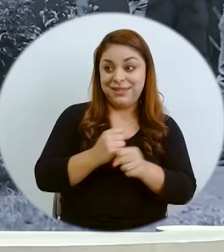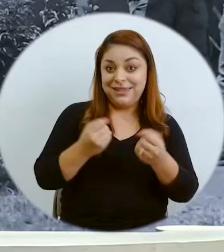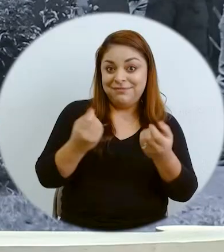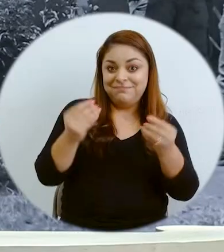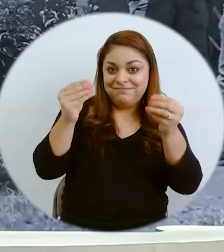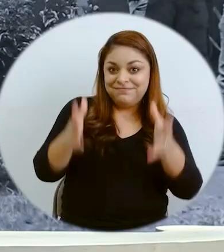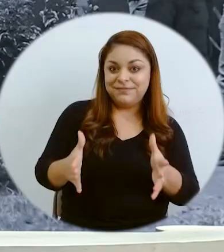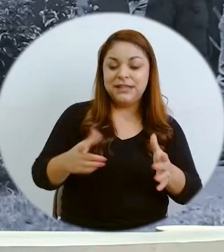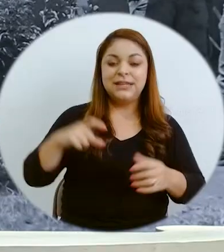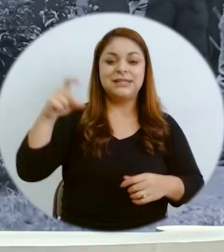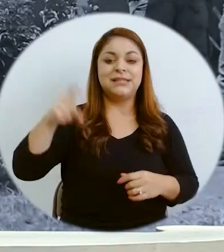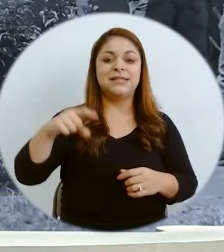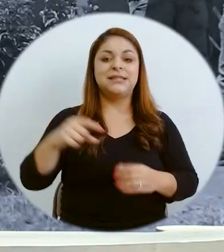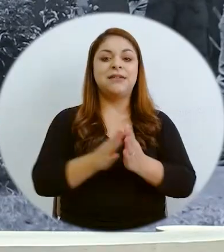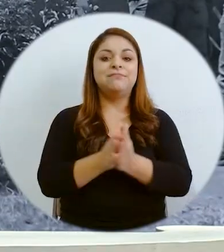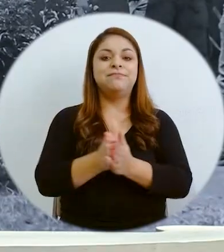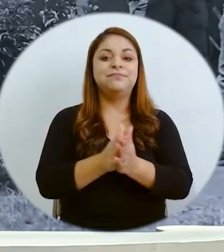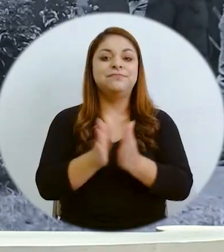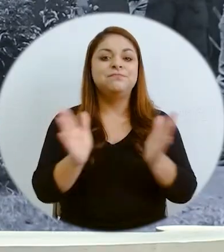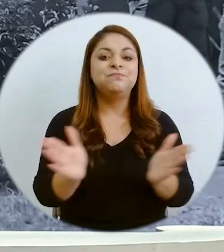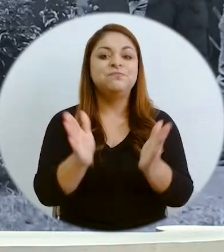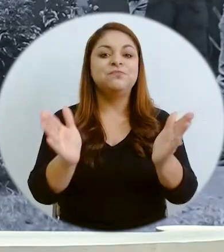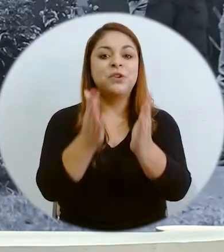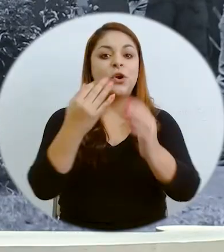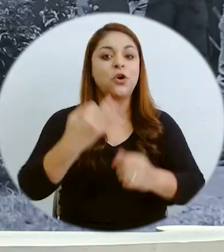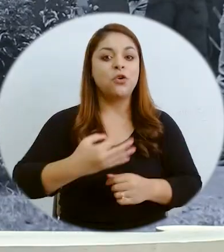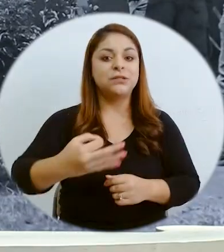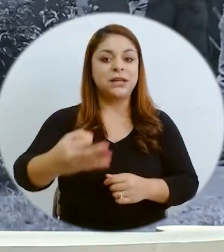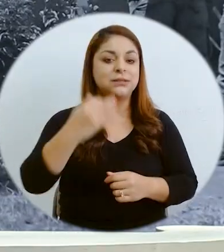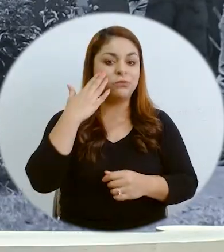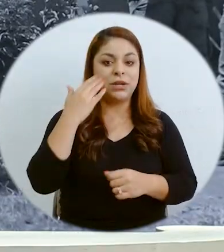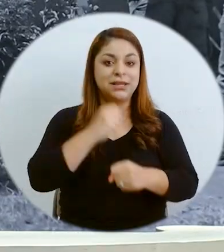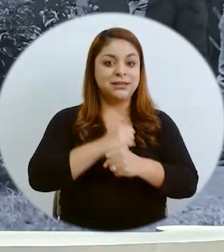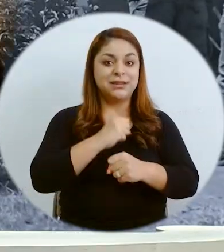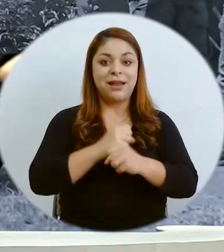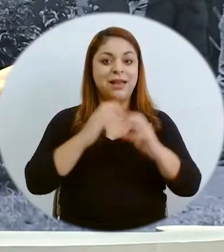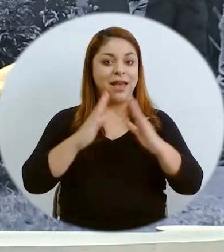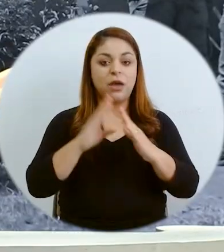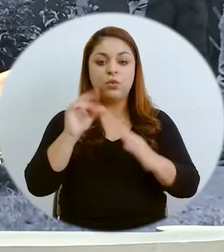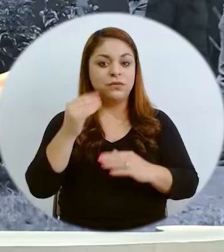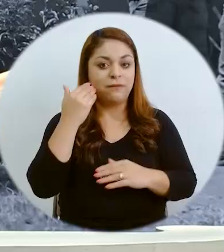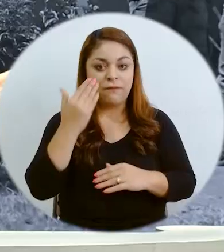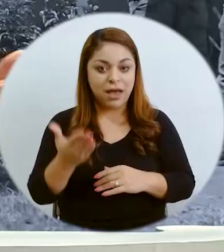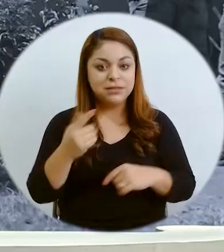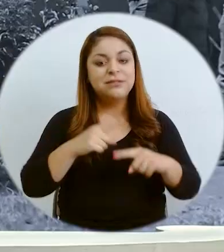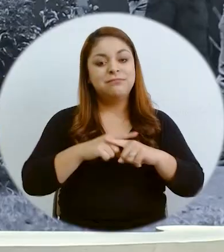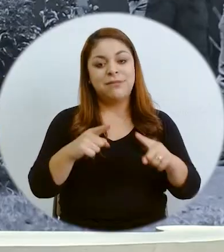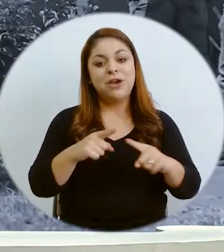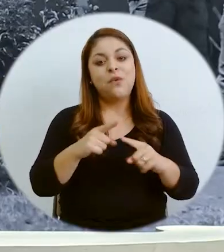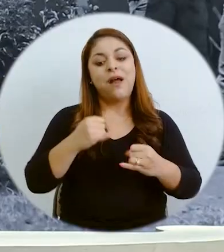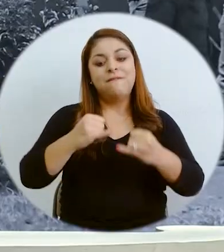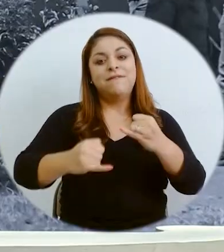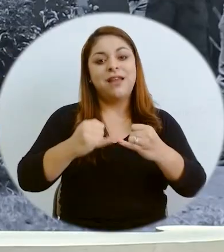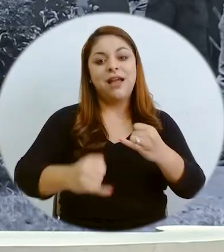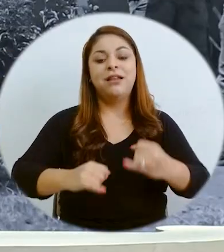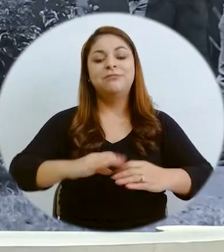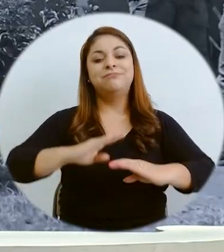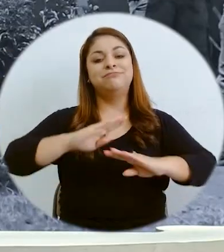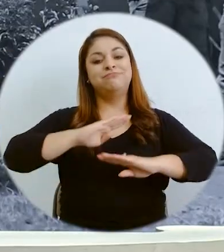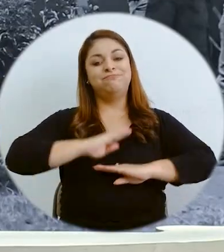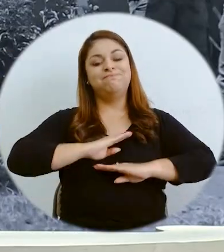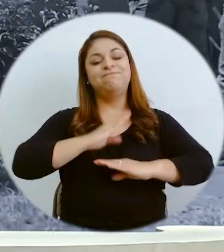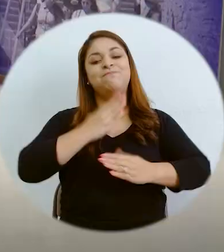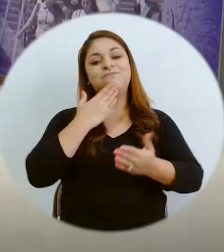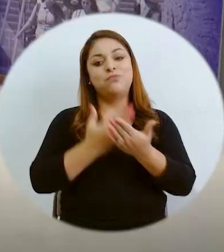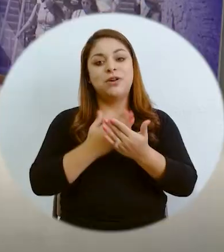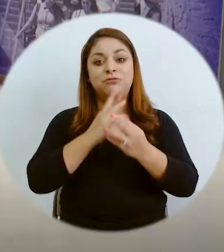para el de la docencia, usted realmente necesita una motivación constante porque la tarea no es fácil, pero sí es muy gratificante el resultado